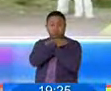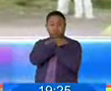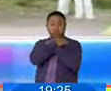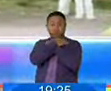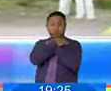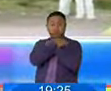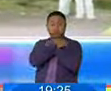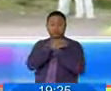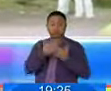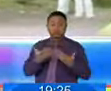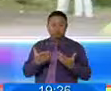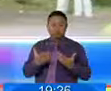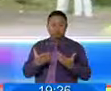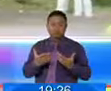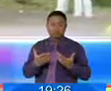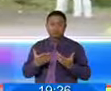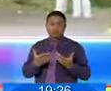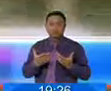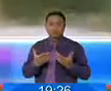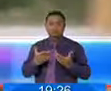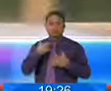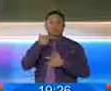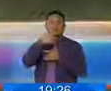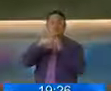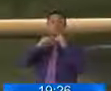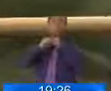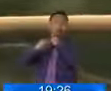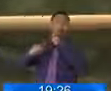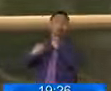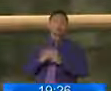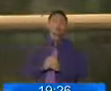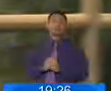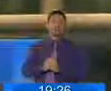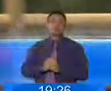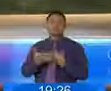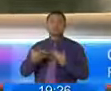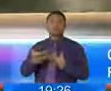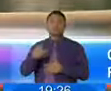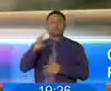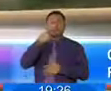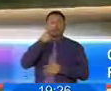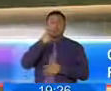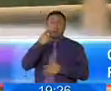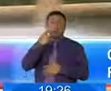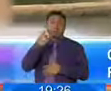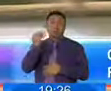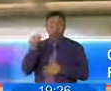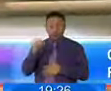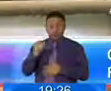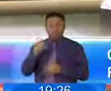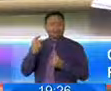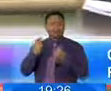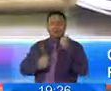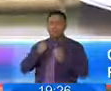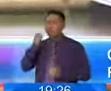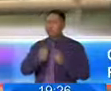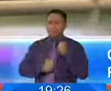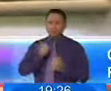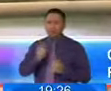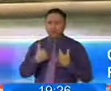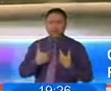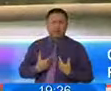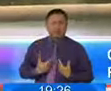estrangulada con un objeto constrictor. En medio del trabajo policial aparecieron los padres de la Oxisa, llegaron a prisa,